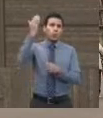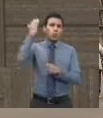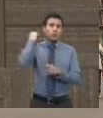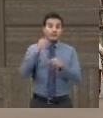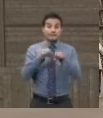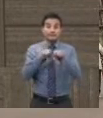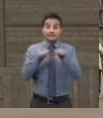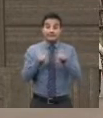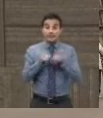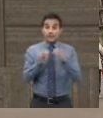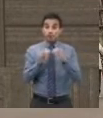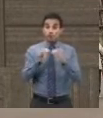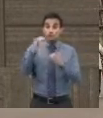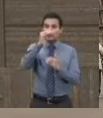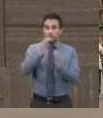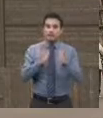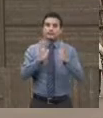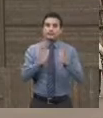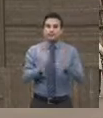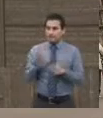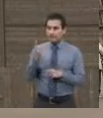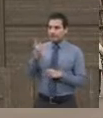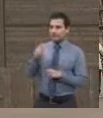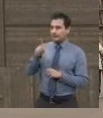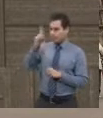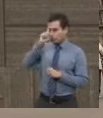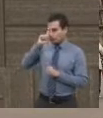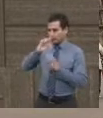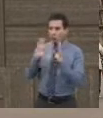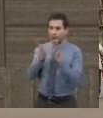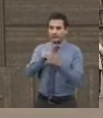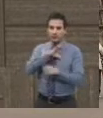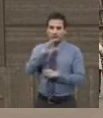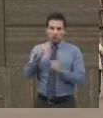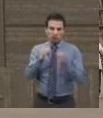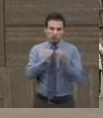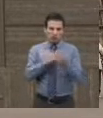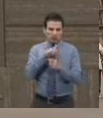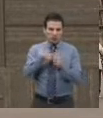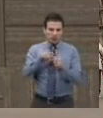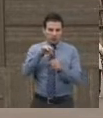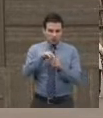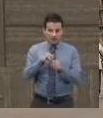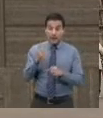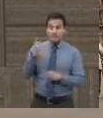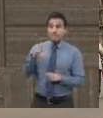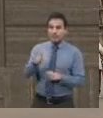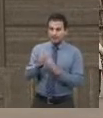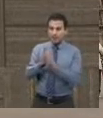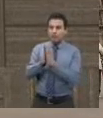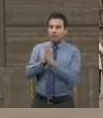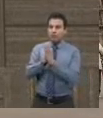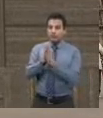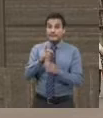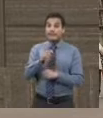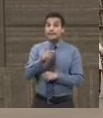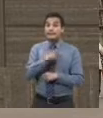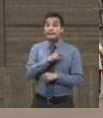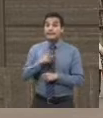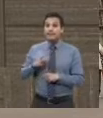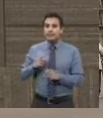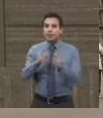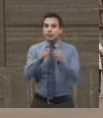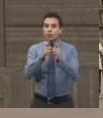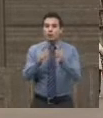Sala Superior instruyó a este Consejo General del Instituto Nacional Electoral a un marcaje permanente